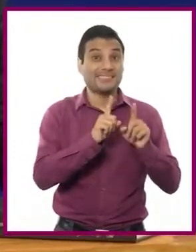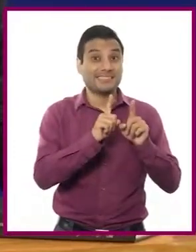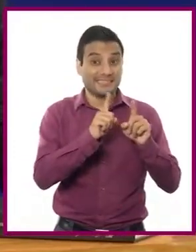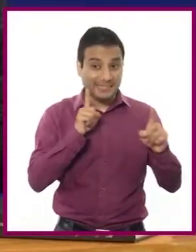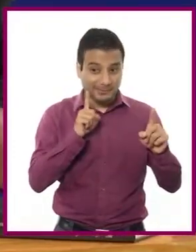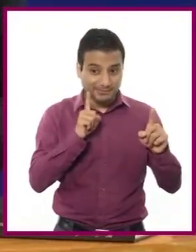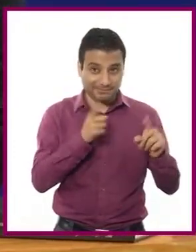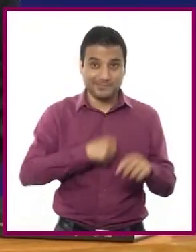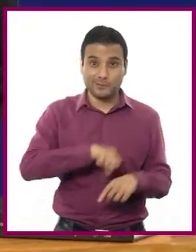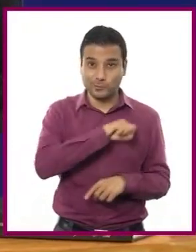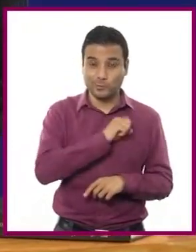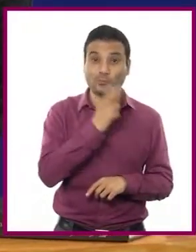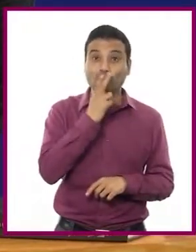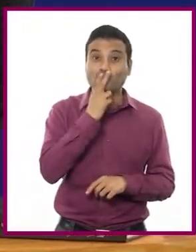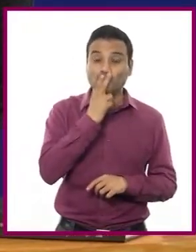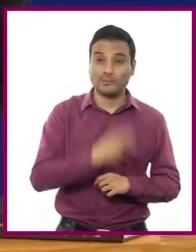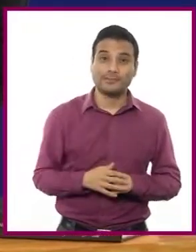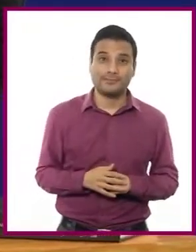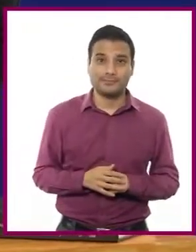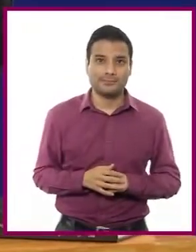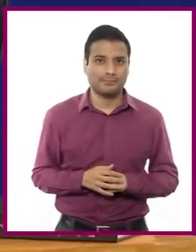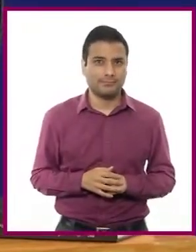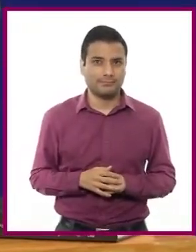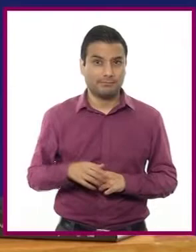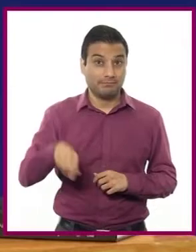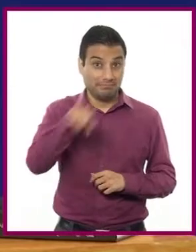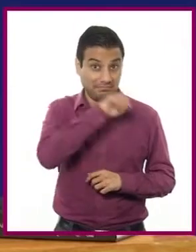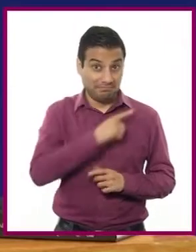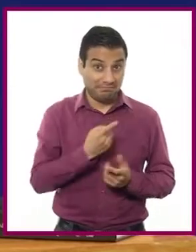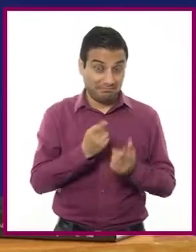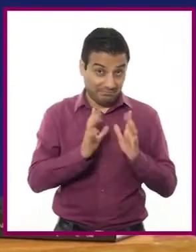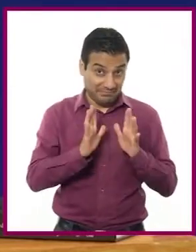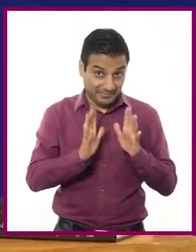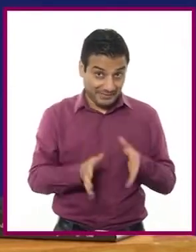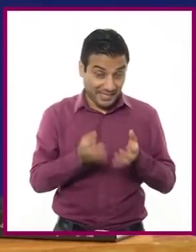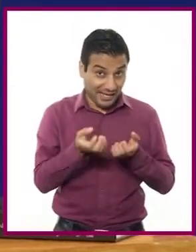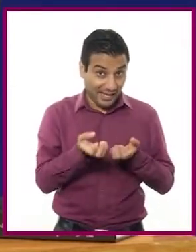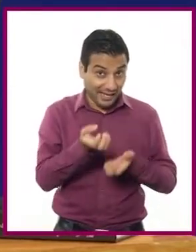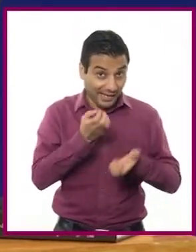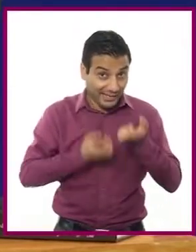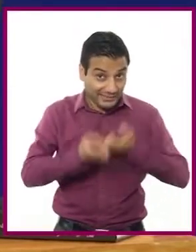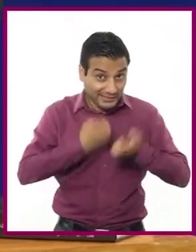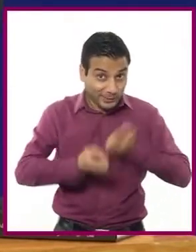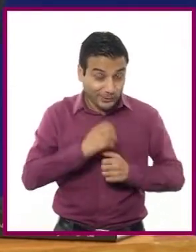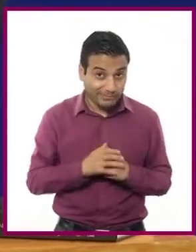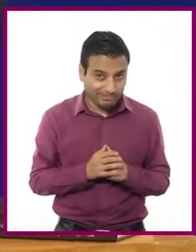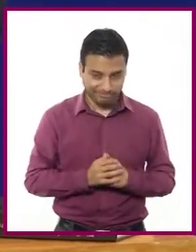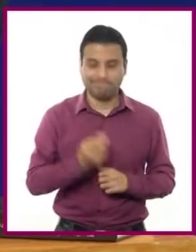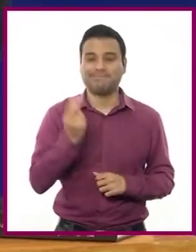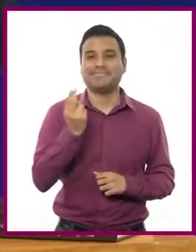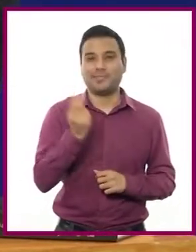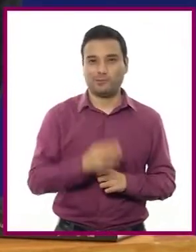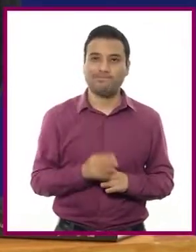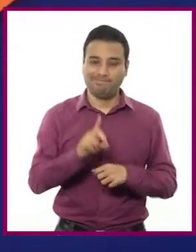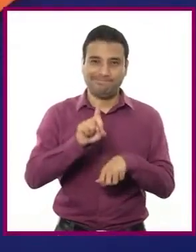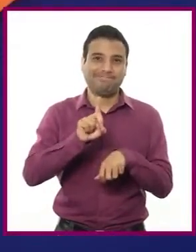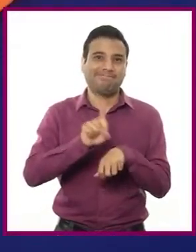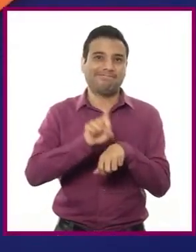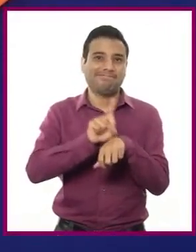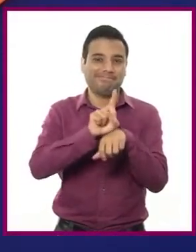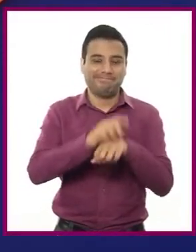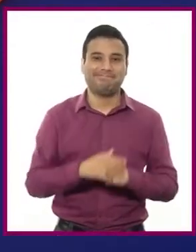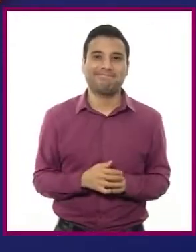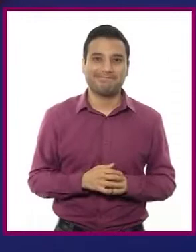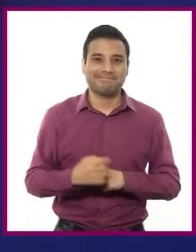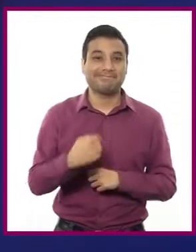La salud es lo primero. Además, hacer ejercicio es un hábito que debemos sumar a nuestros días.